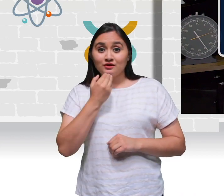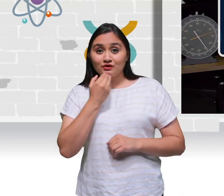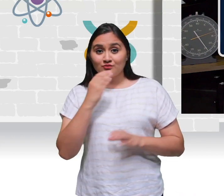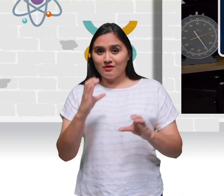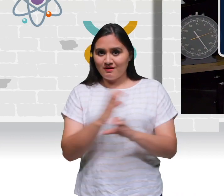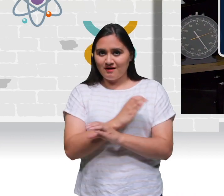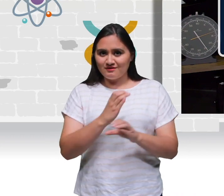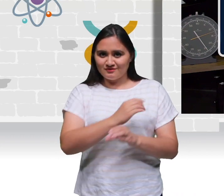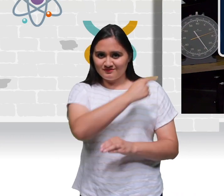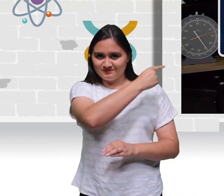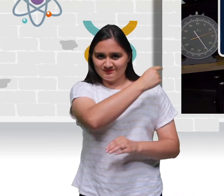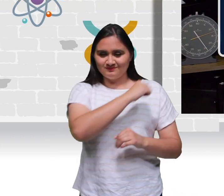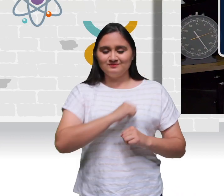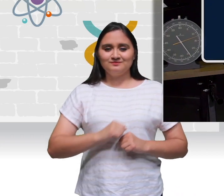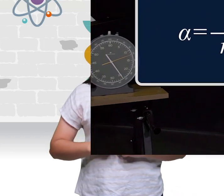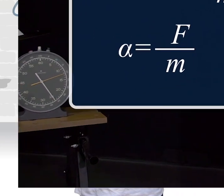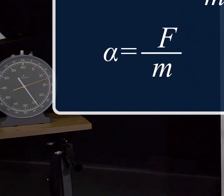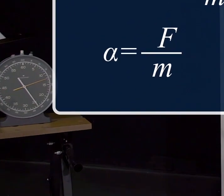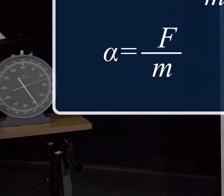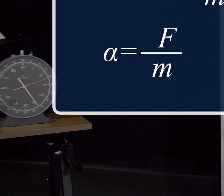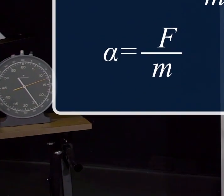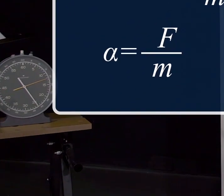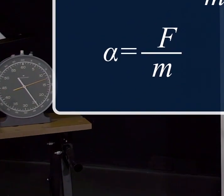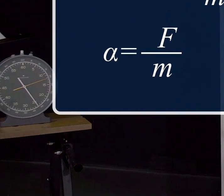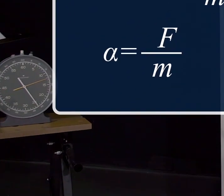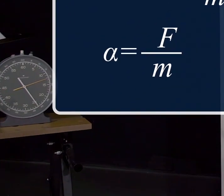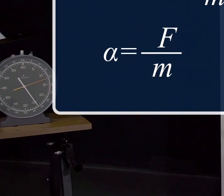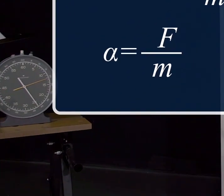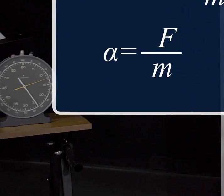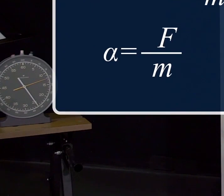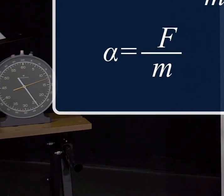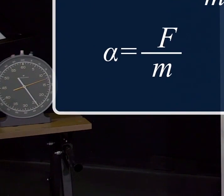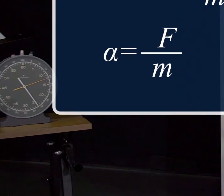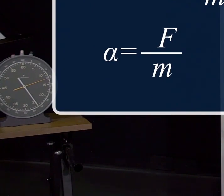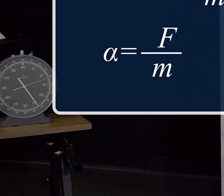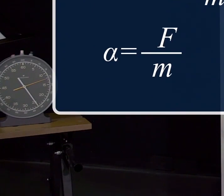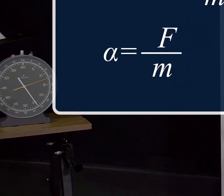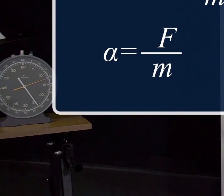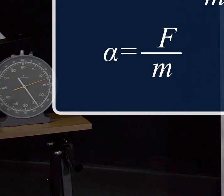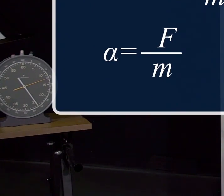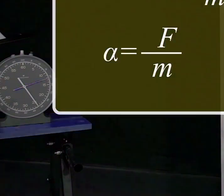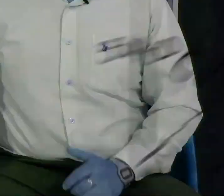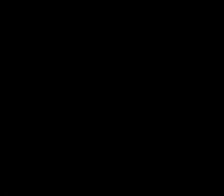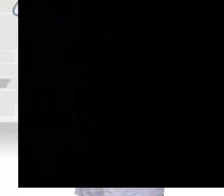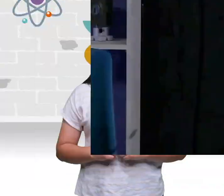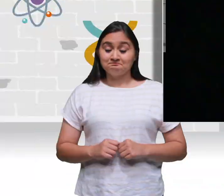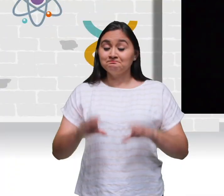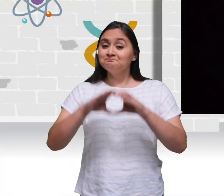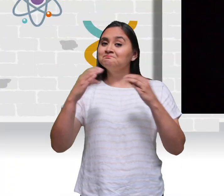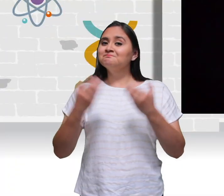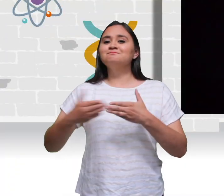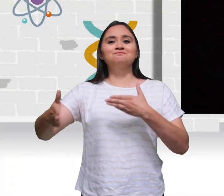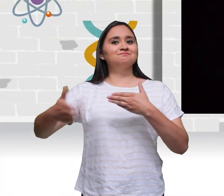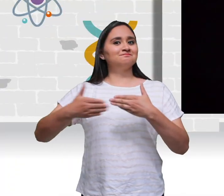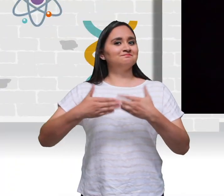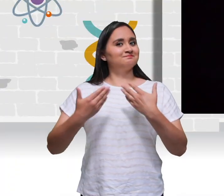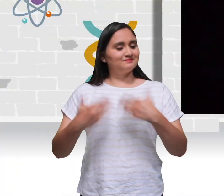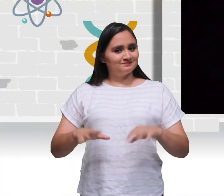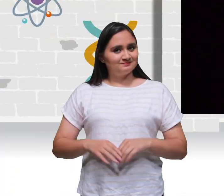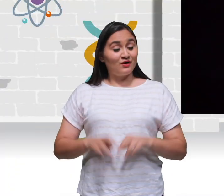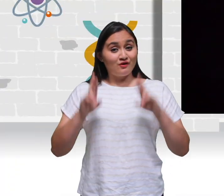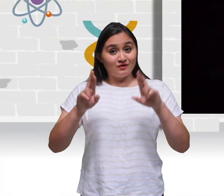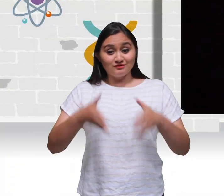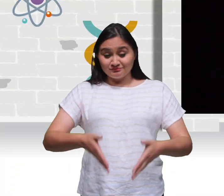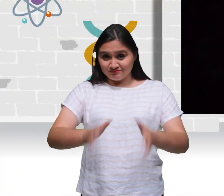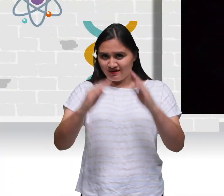es directamente proporcional a la fuerza que se le aplica a un objeto e inversamente proporcional a su masa. Y hasta aquí la clase